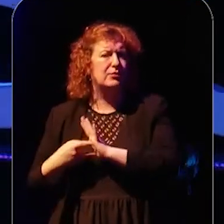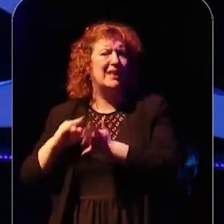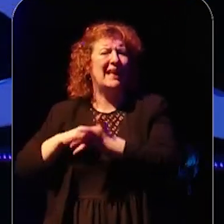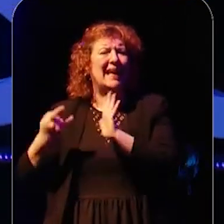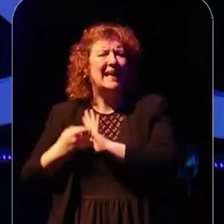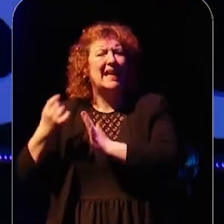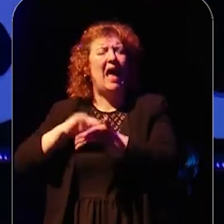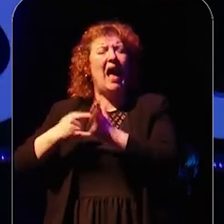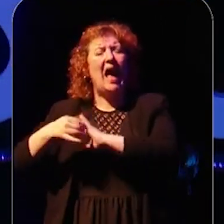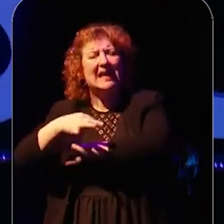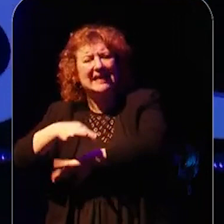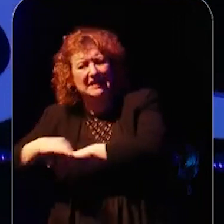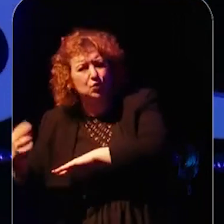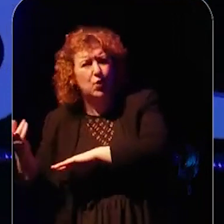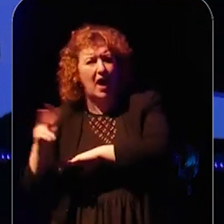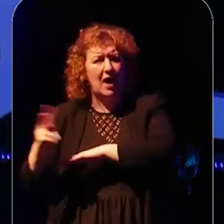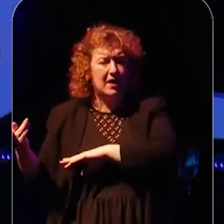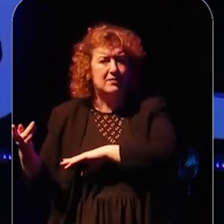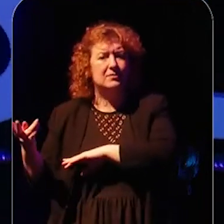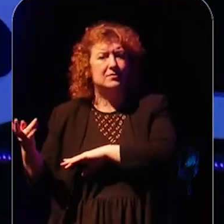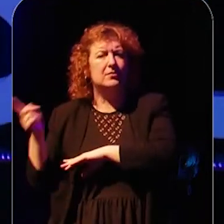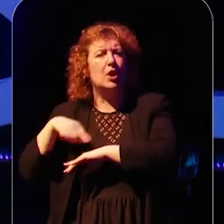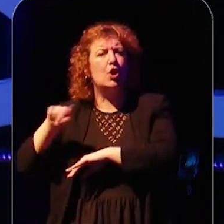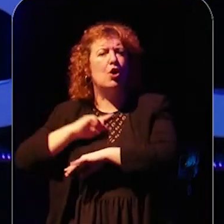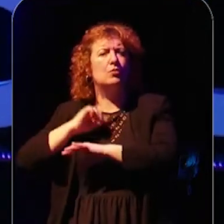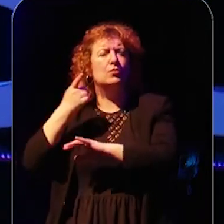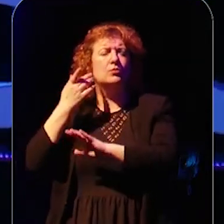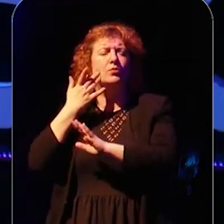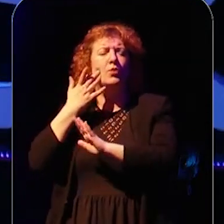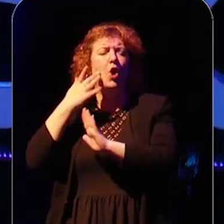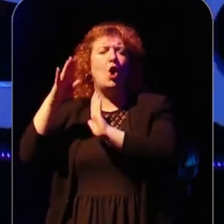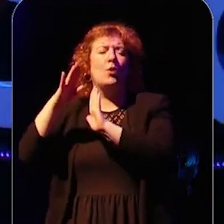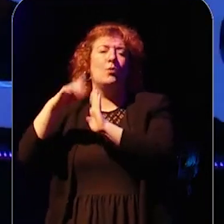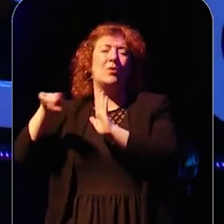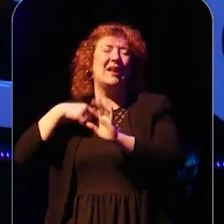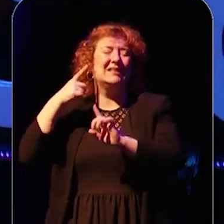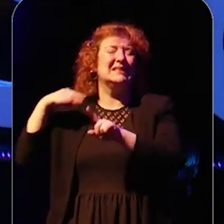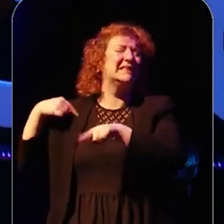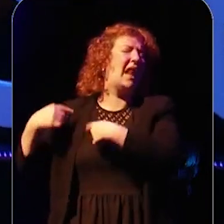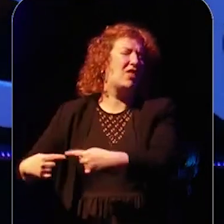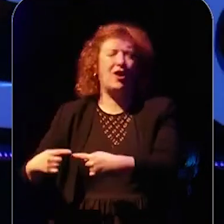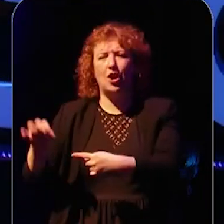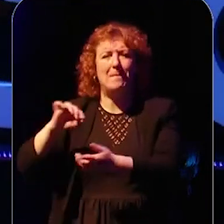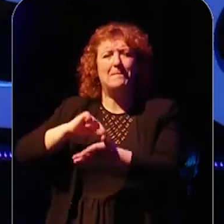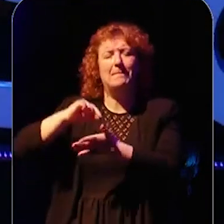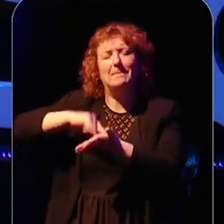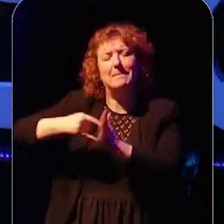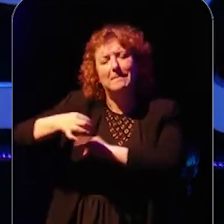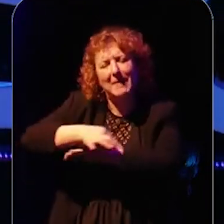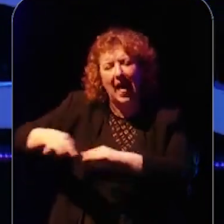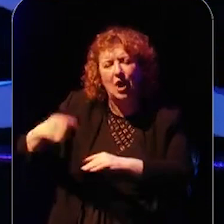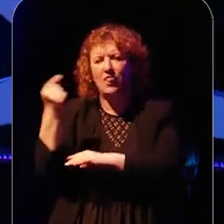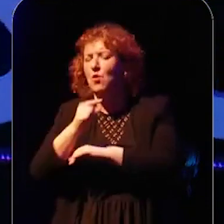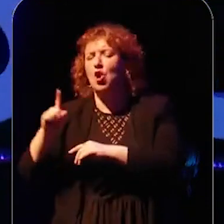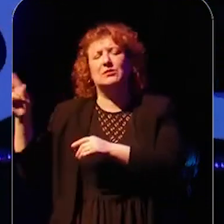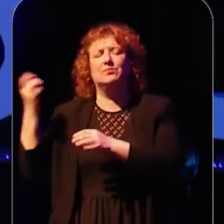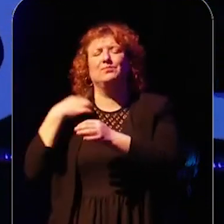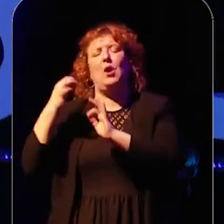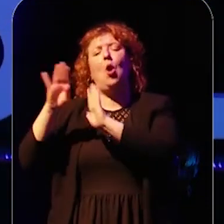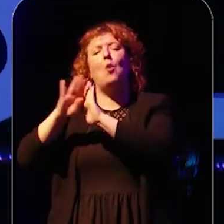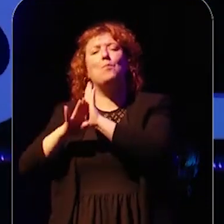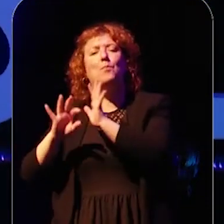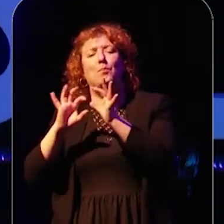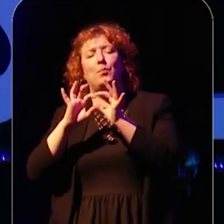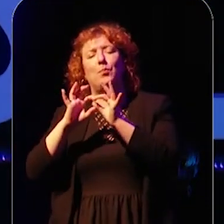ingeniería y de arquitectura desde el punto de vista de la programación, en lugar de como se hace tradicionalmente con planos y dibujos. Y